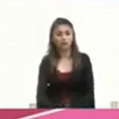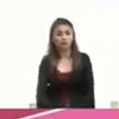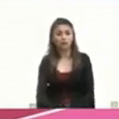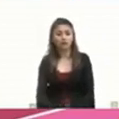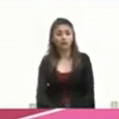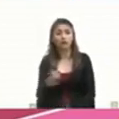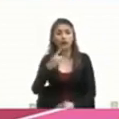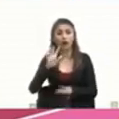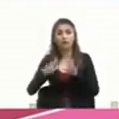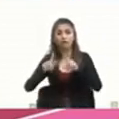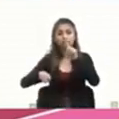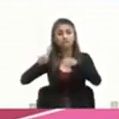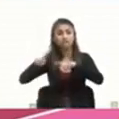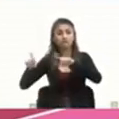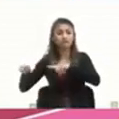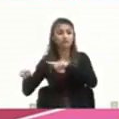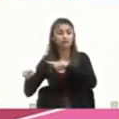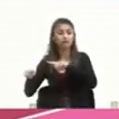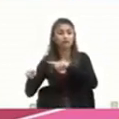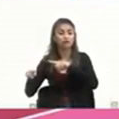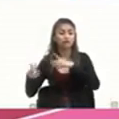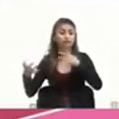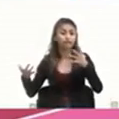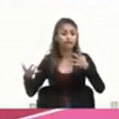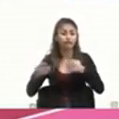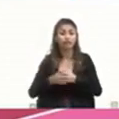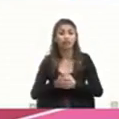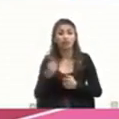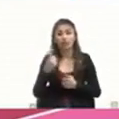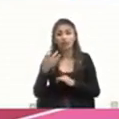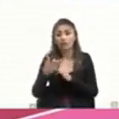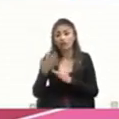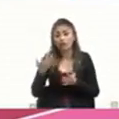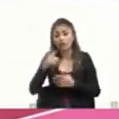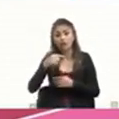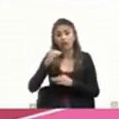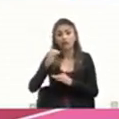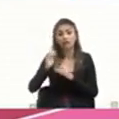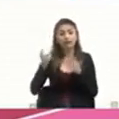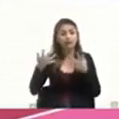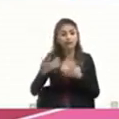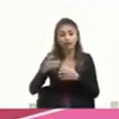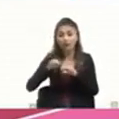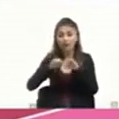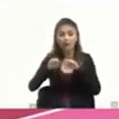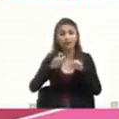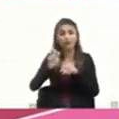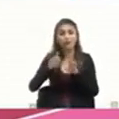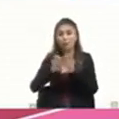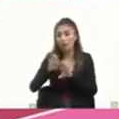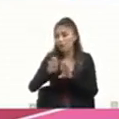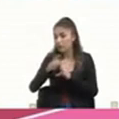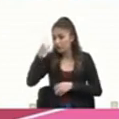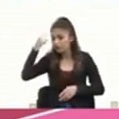que va a variar, y eso es lo que se está trabajando, el cómo